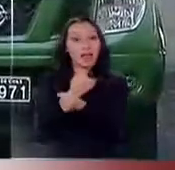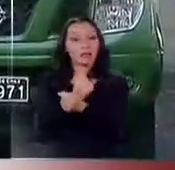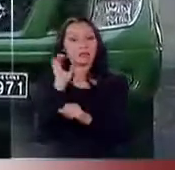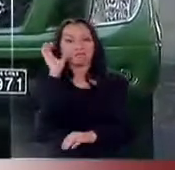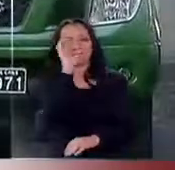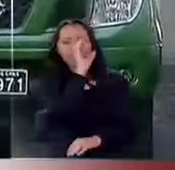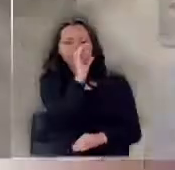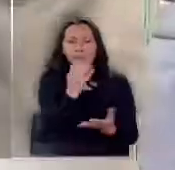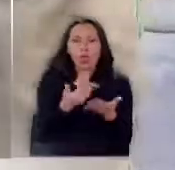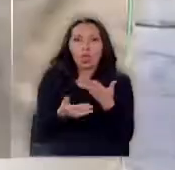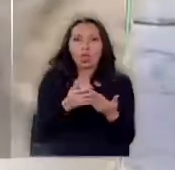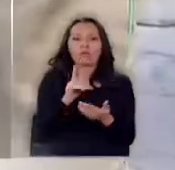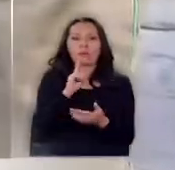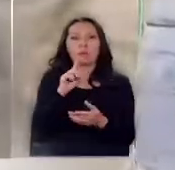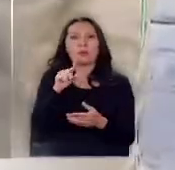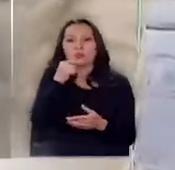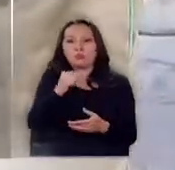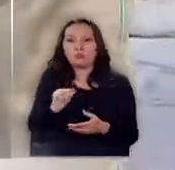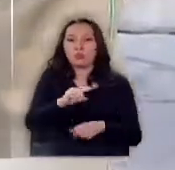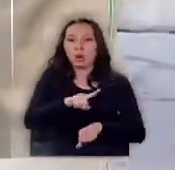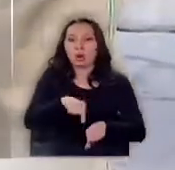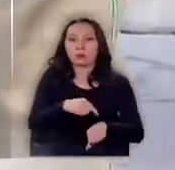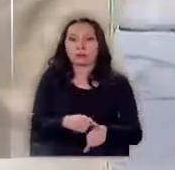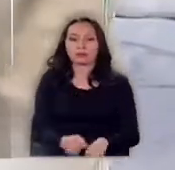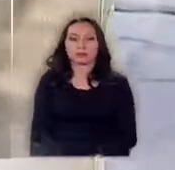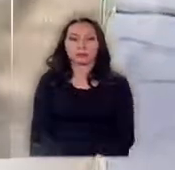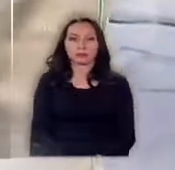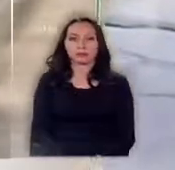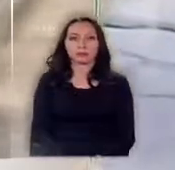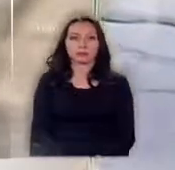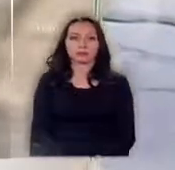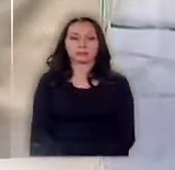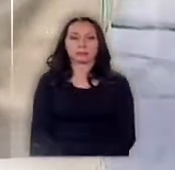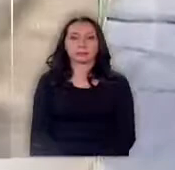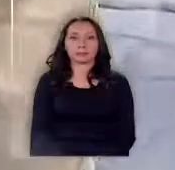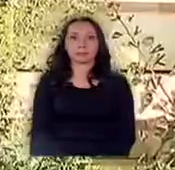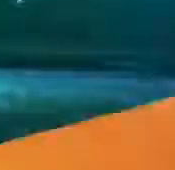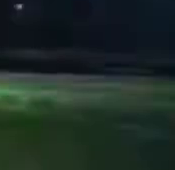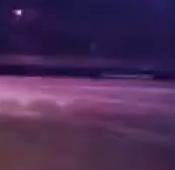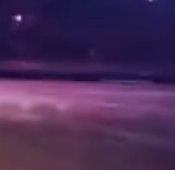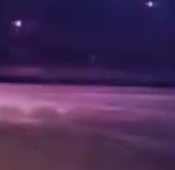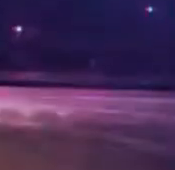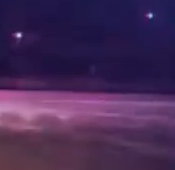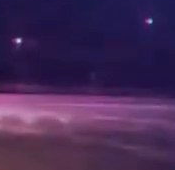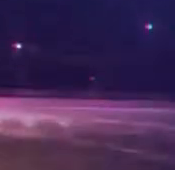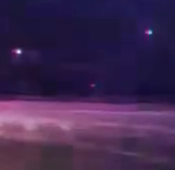para dar con sus paraderos en las próximas horas. Página... Los llevó...